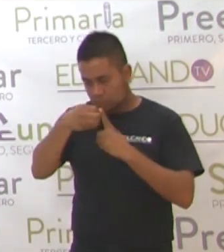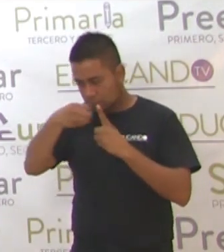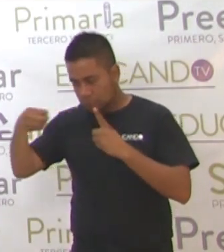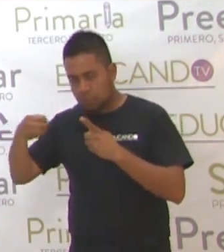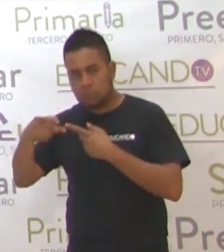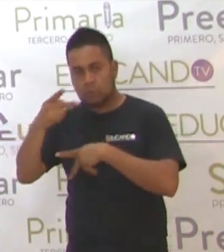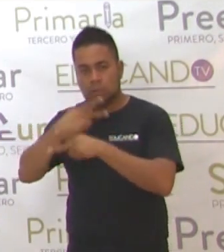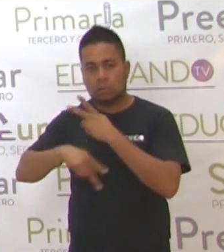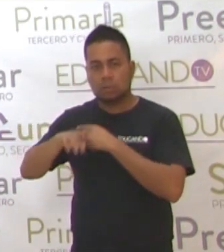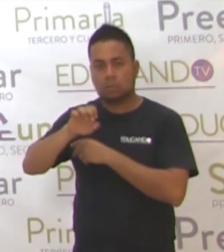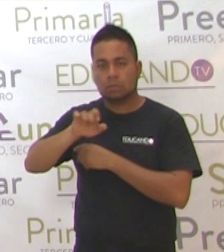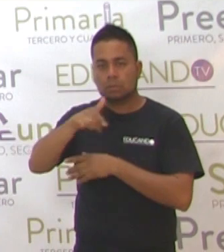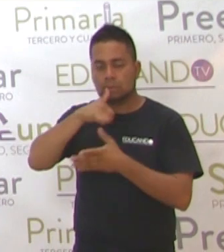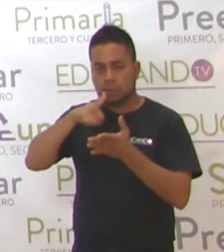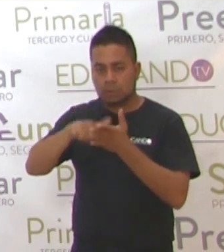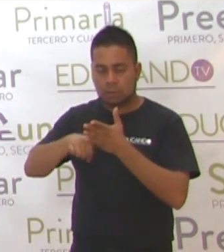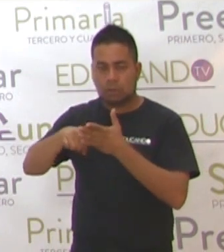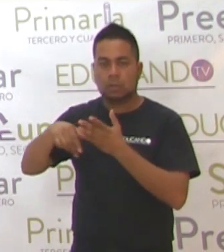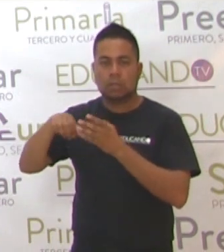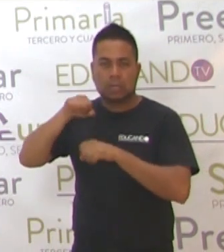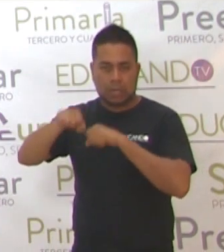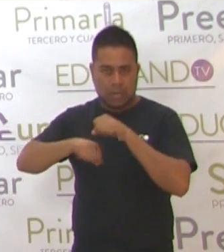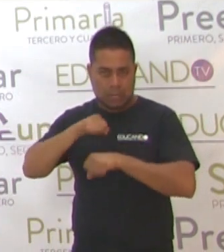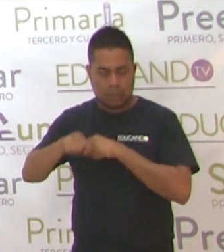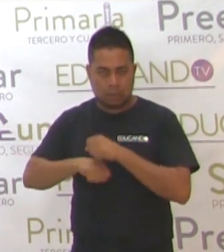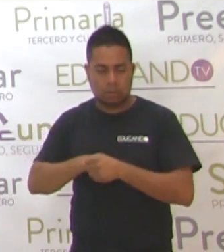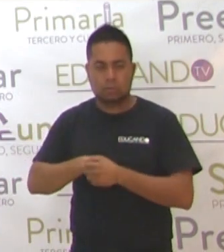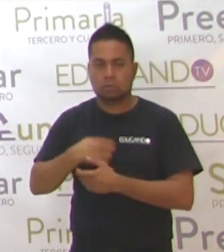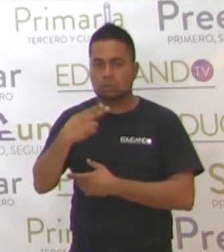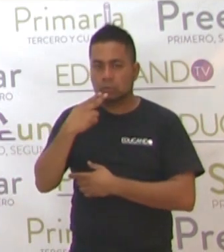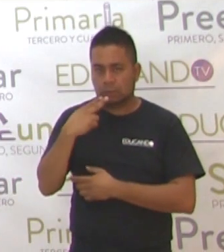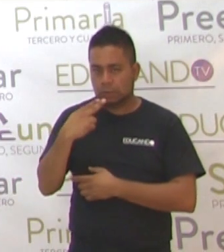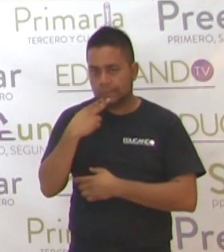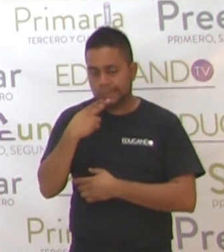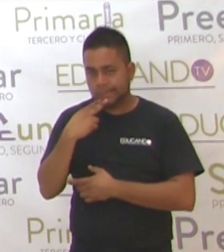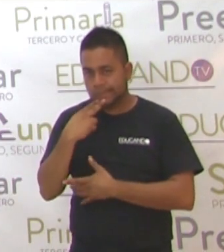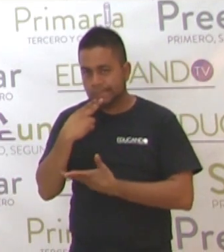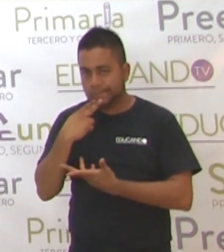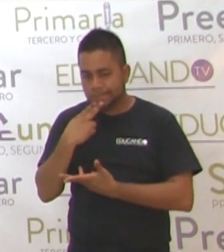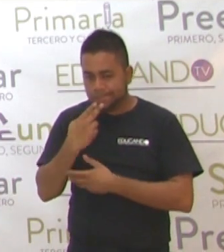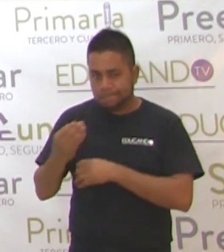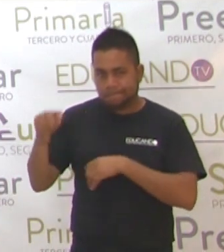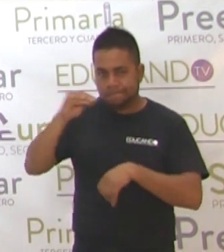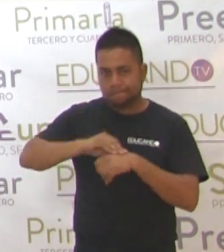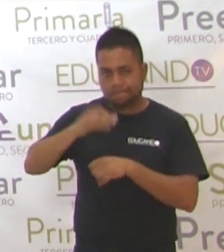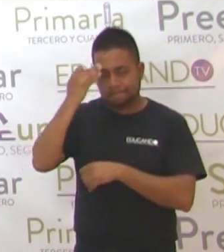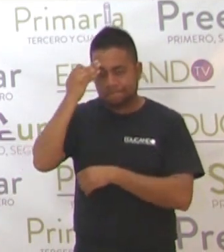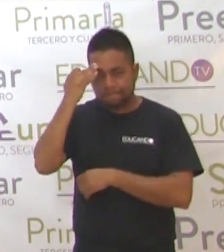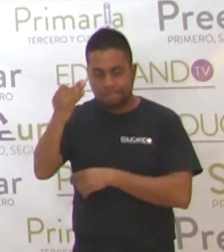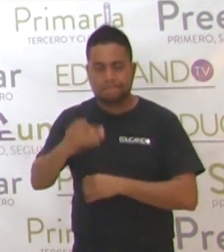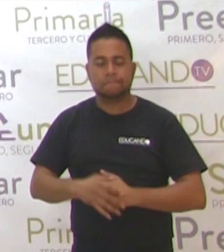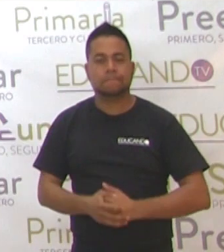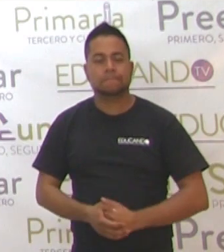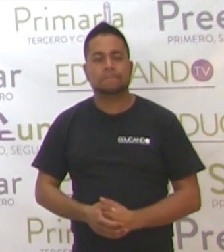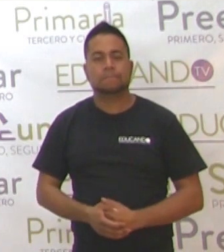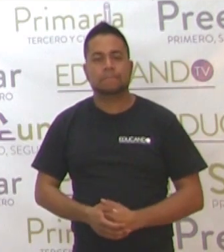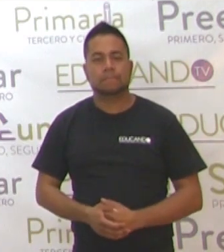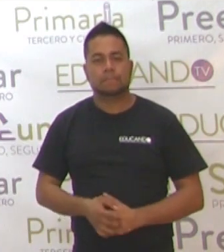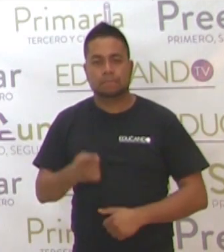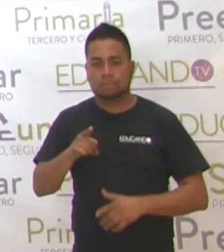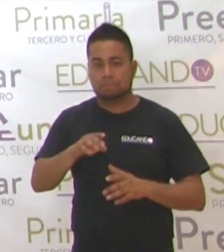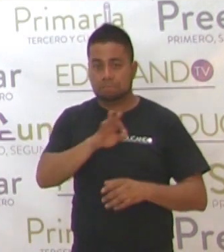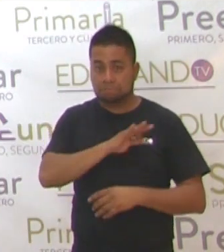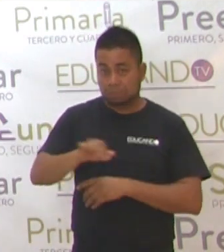el cartero utiliza de existe tiempo se puede utilizar el dexis